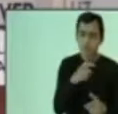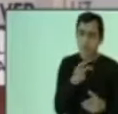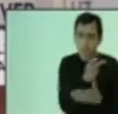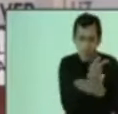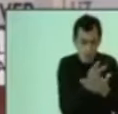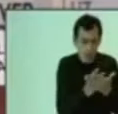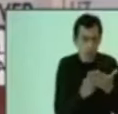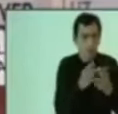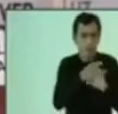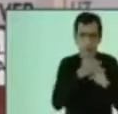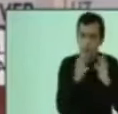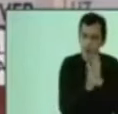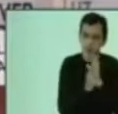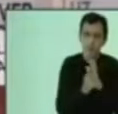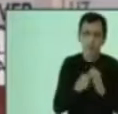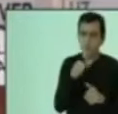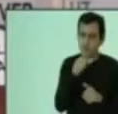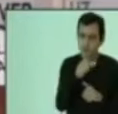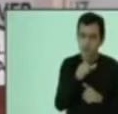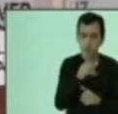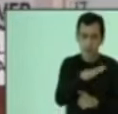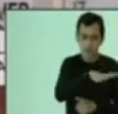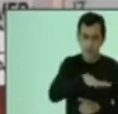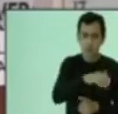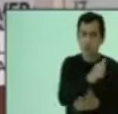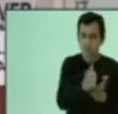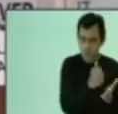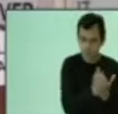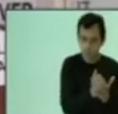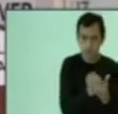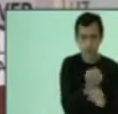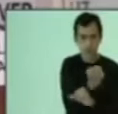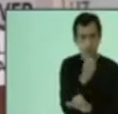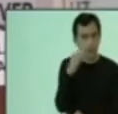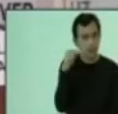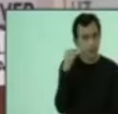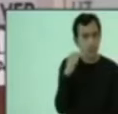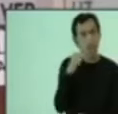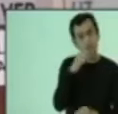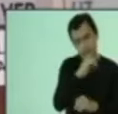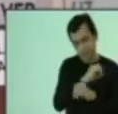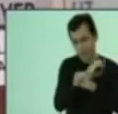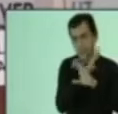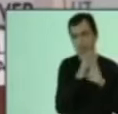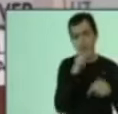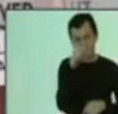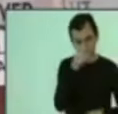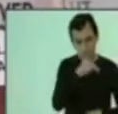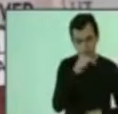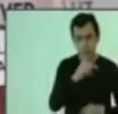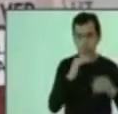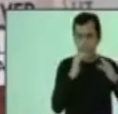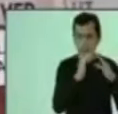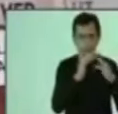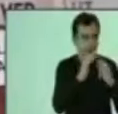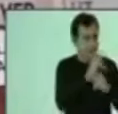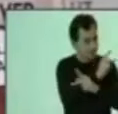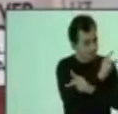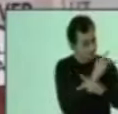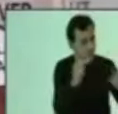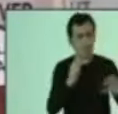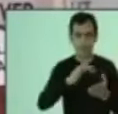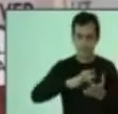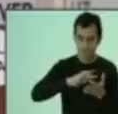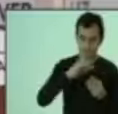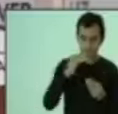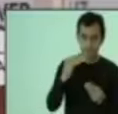programas y proyectos para 16 municipios en el estado de Veracruz y, por supuesto, en Coatzintla, que creemos que es la casa de todos. Muchas gracias por